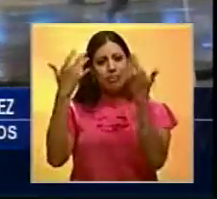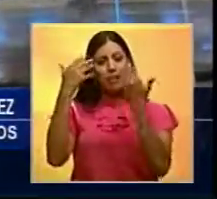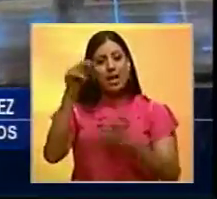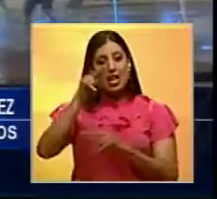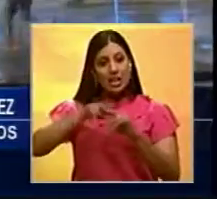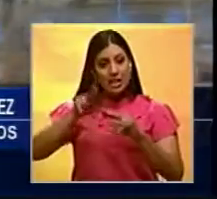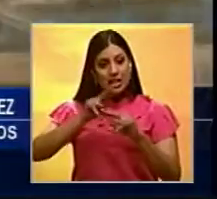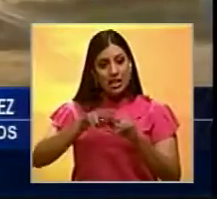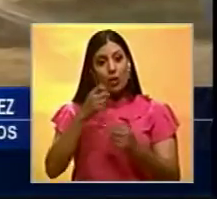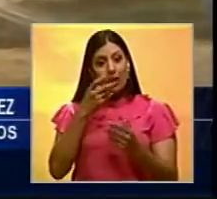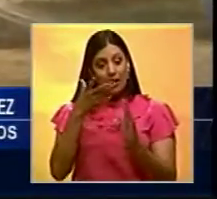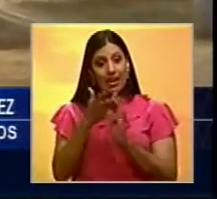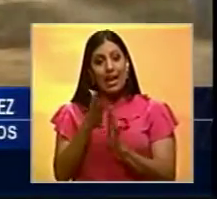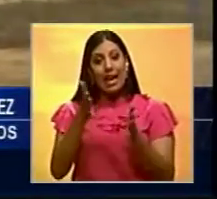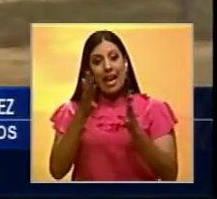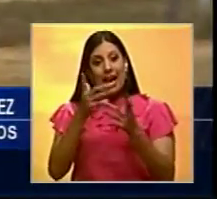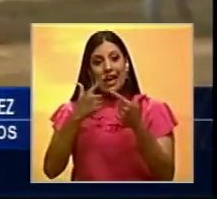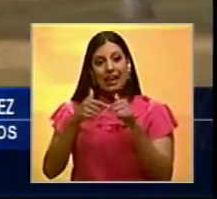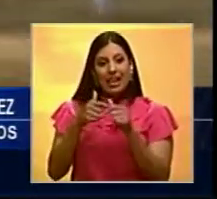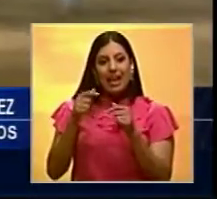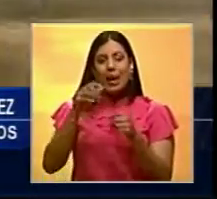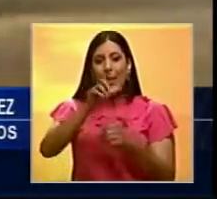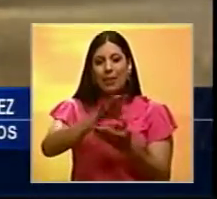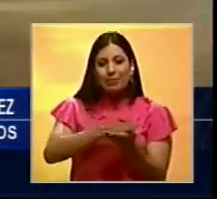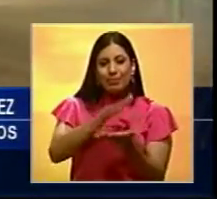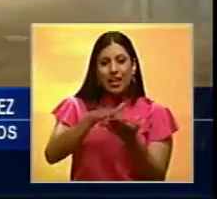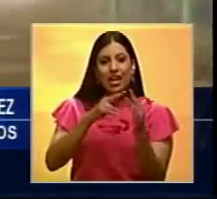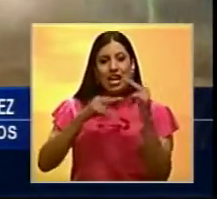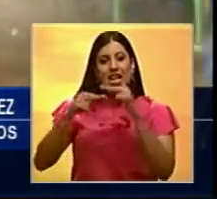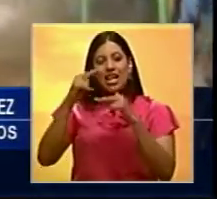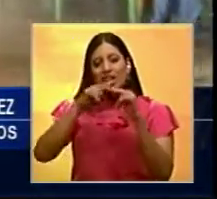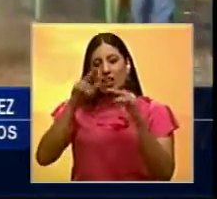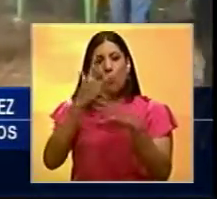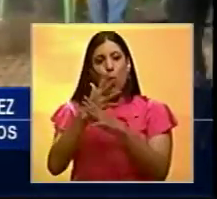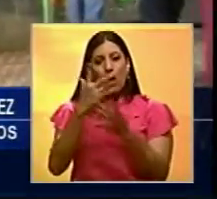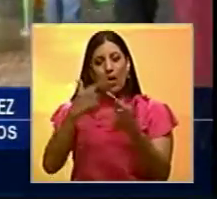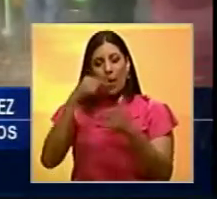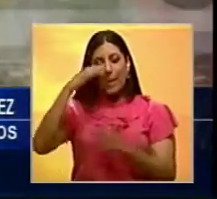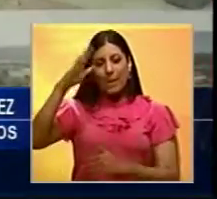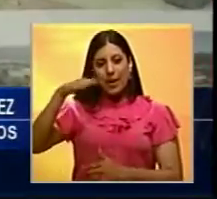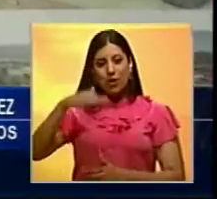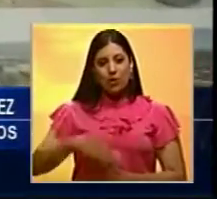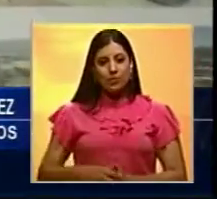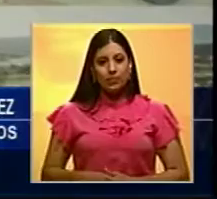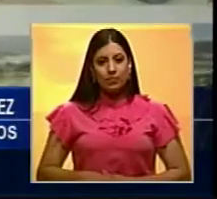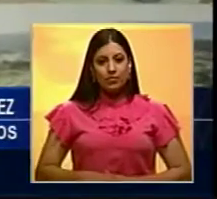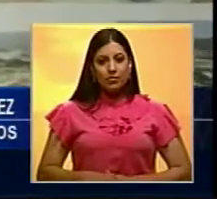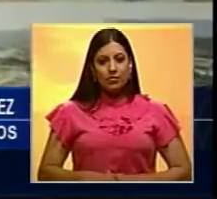niños. Destacó que le han ganado terreno al concreto con un lugar para el ocio creativo de los más pequeños.